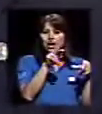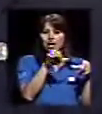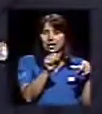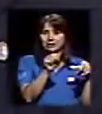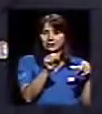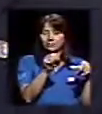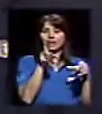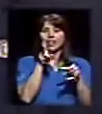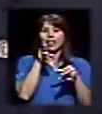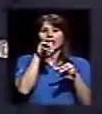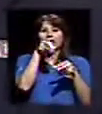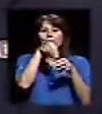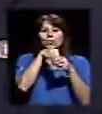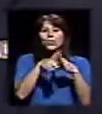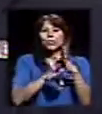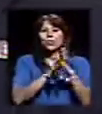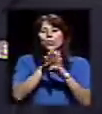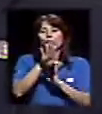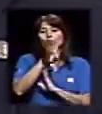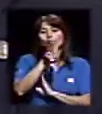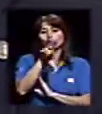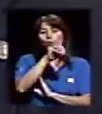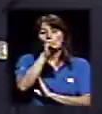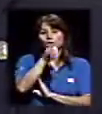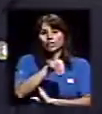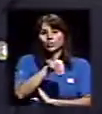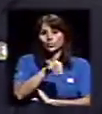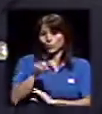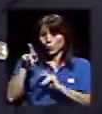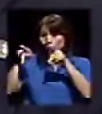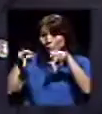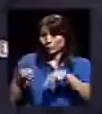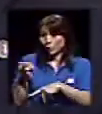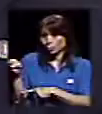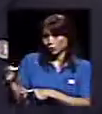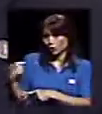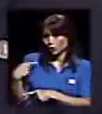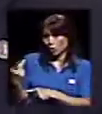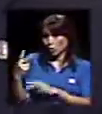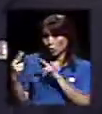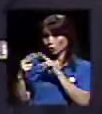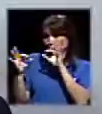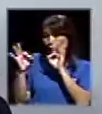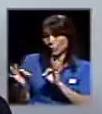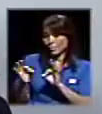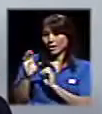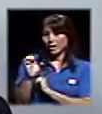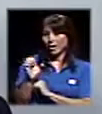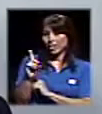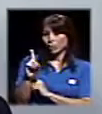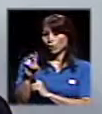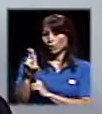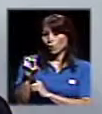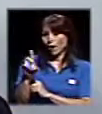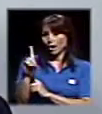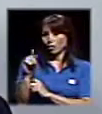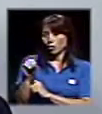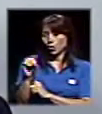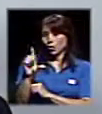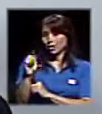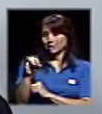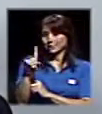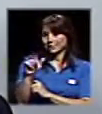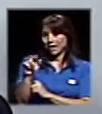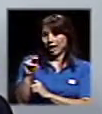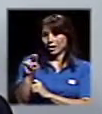2%. Hay una persona que usted y yo conocemos muy bien, que es don Eduardo Lizano, que en su presidencia del